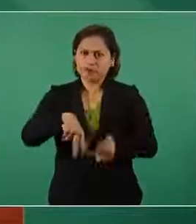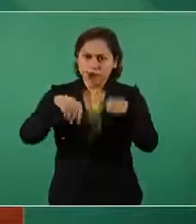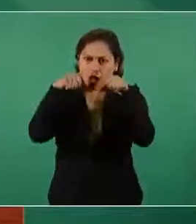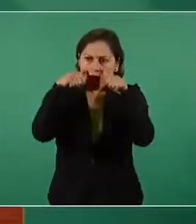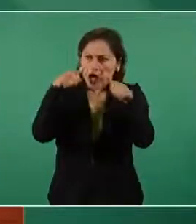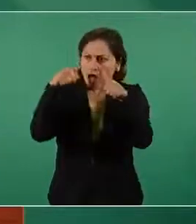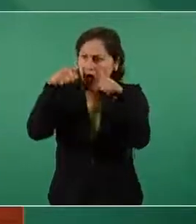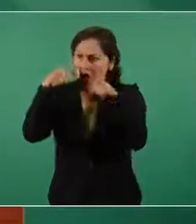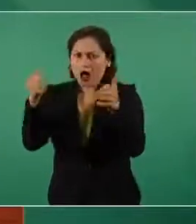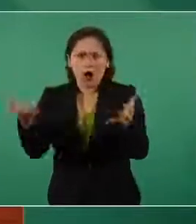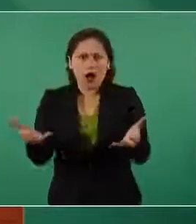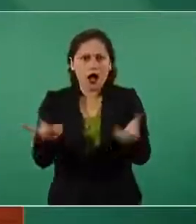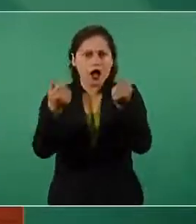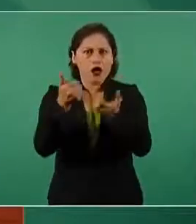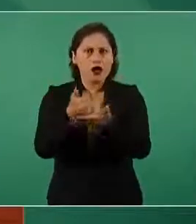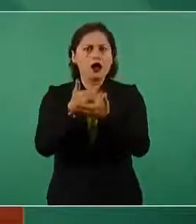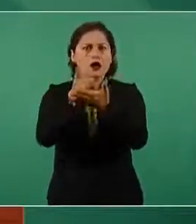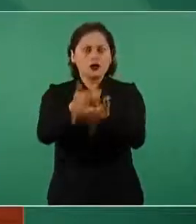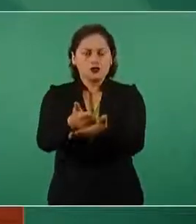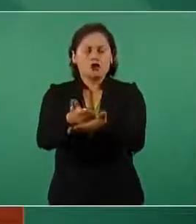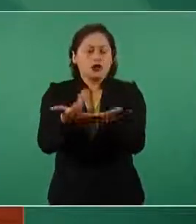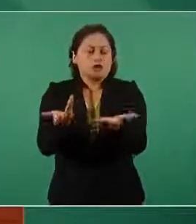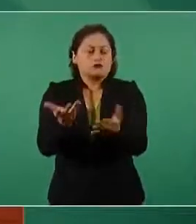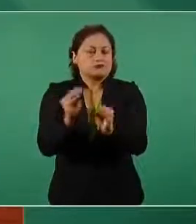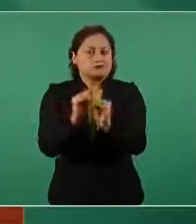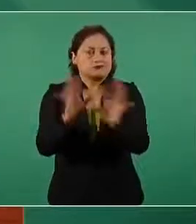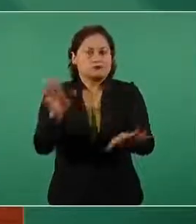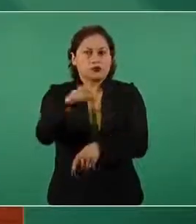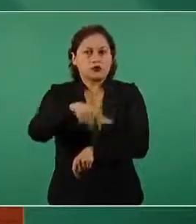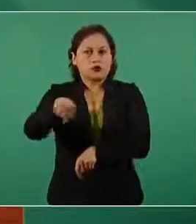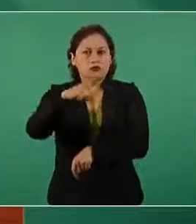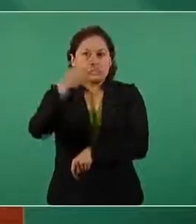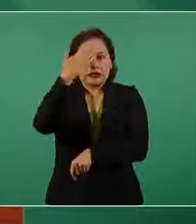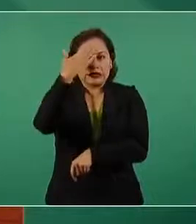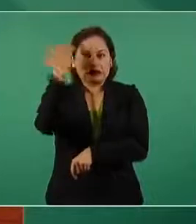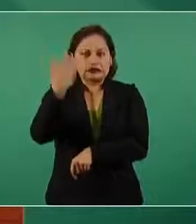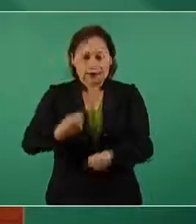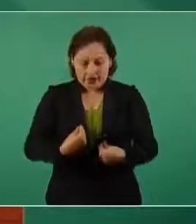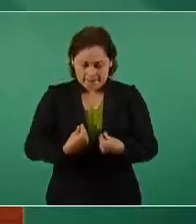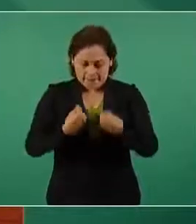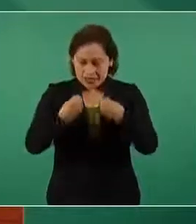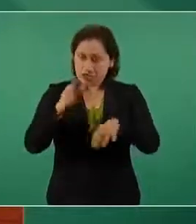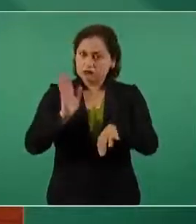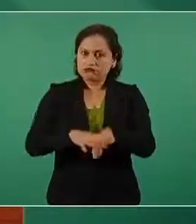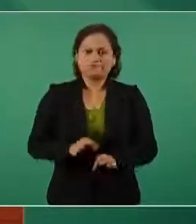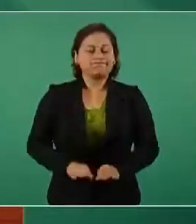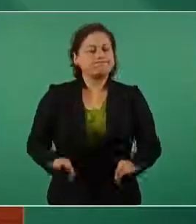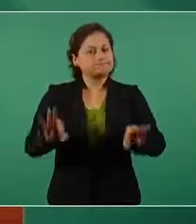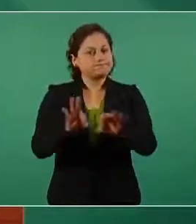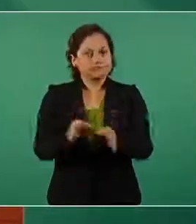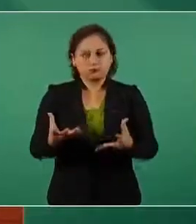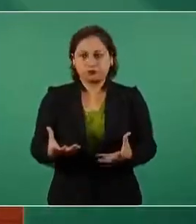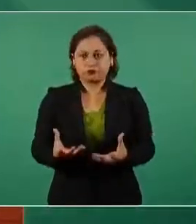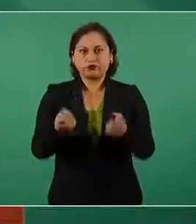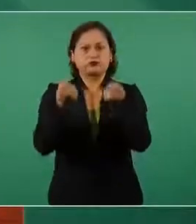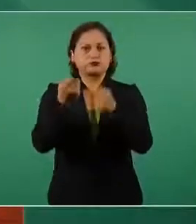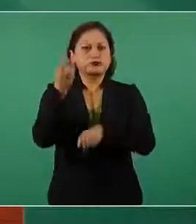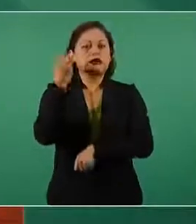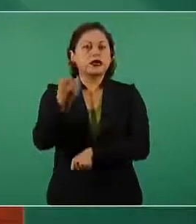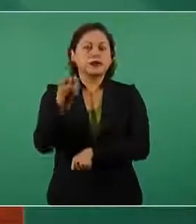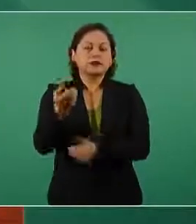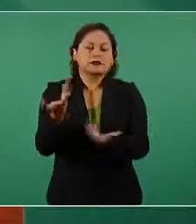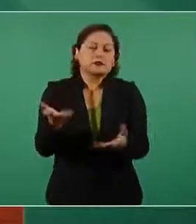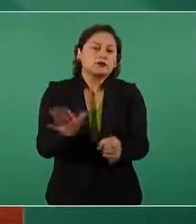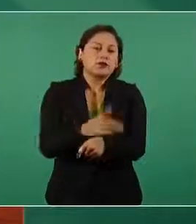civil, entendiendo que salvar sus vidas es lo más importante, ya que de lo que se llegue a perder,